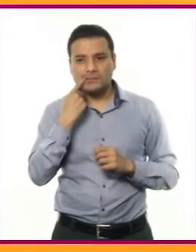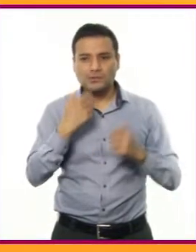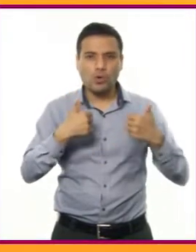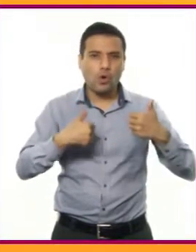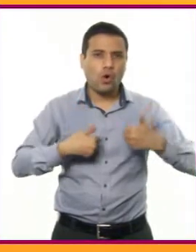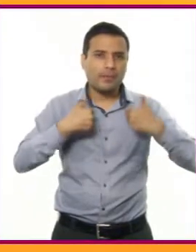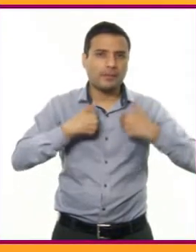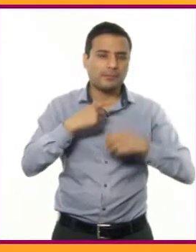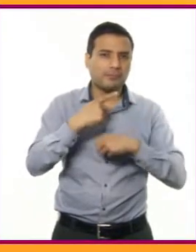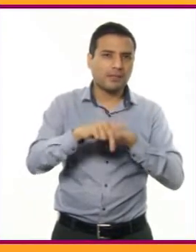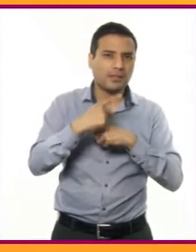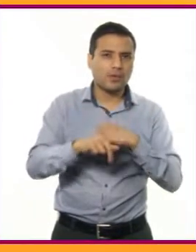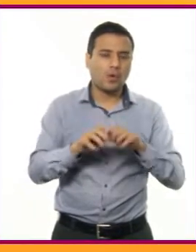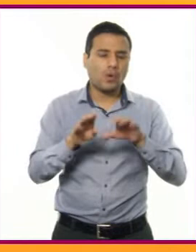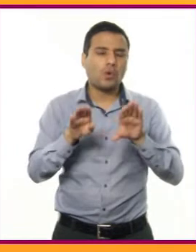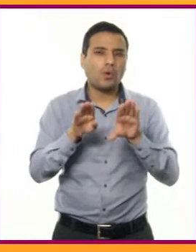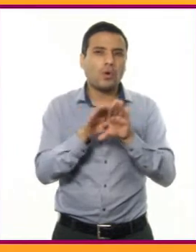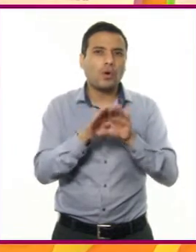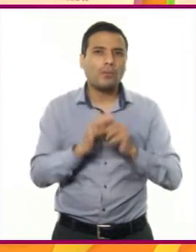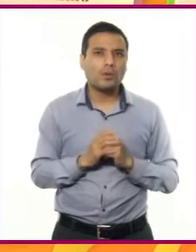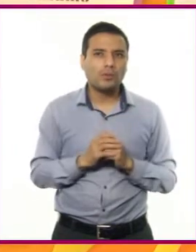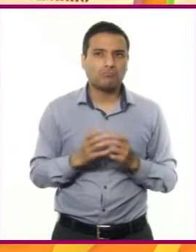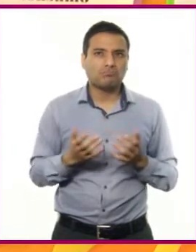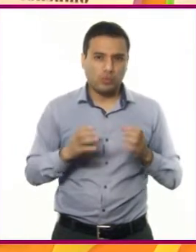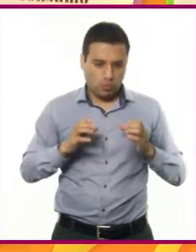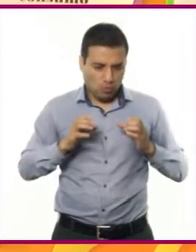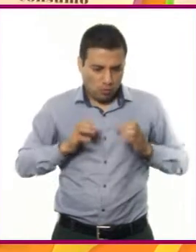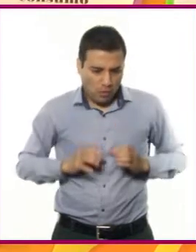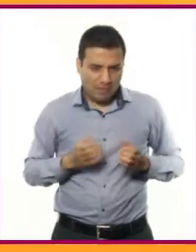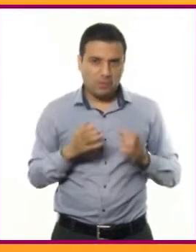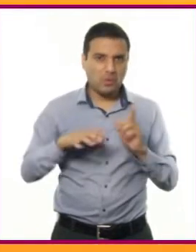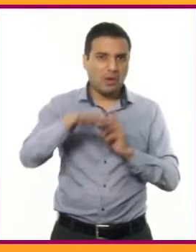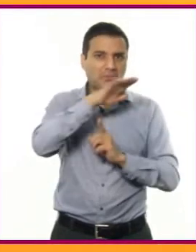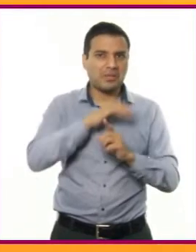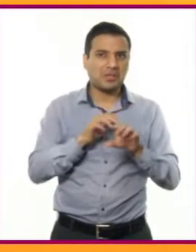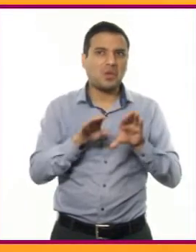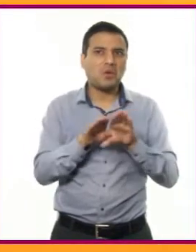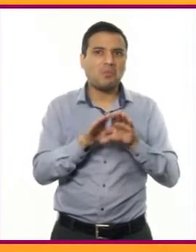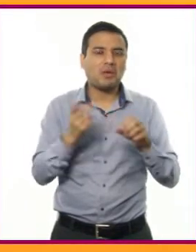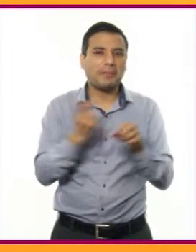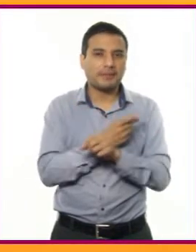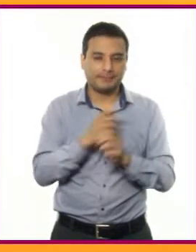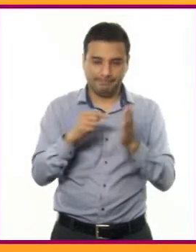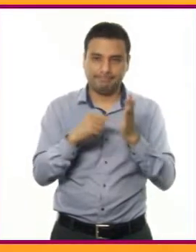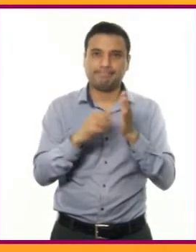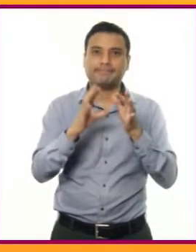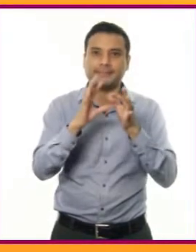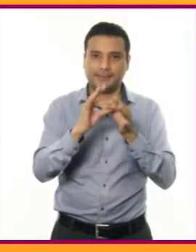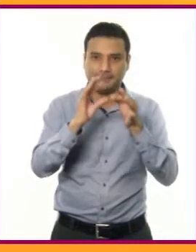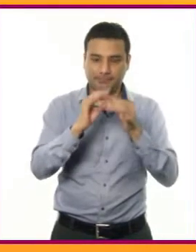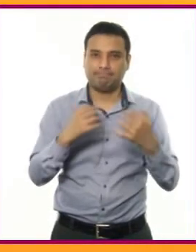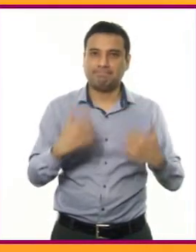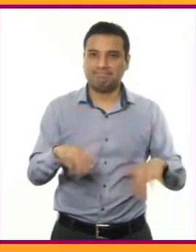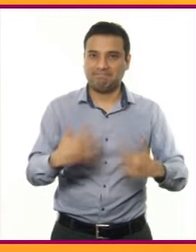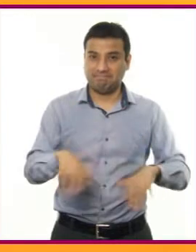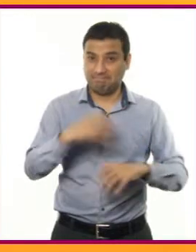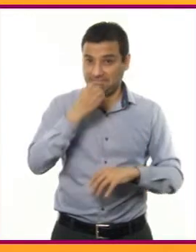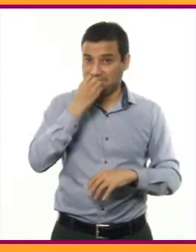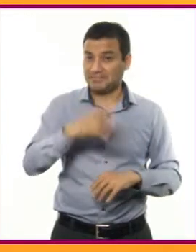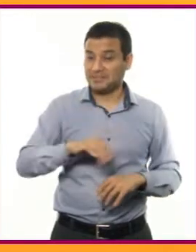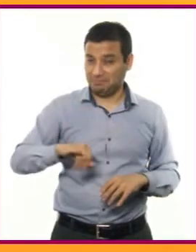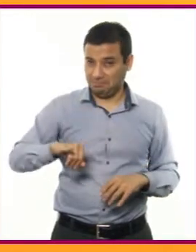adolescencia, la dependencia física, la biología y el ambiente, y de manera general de las consecuencias